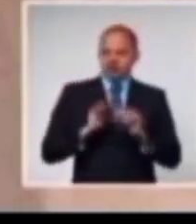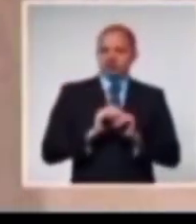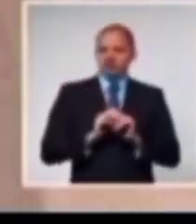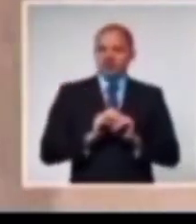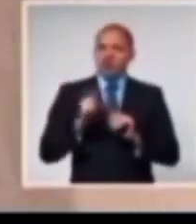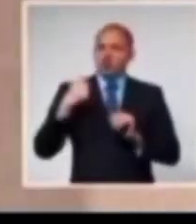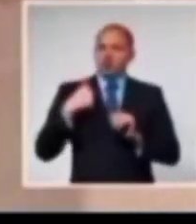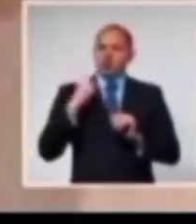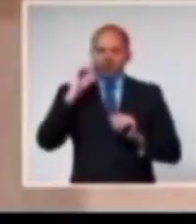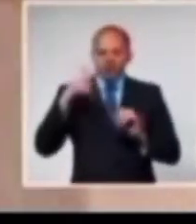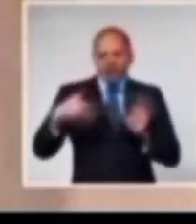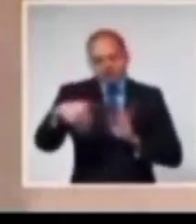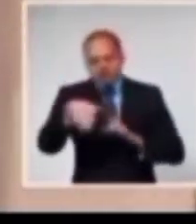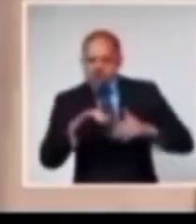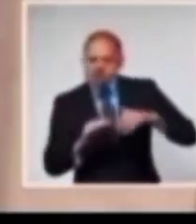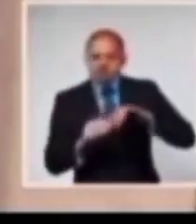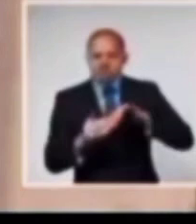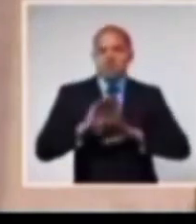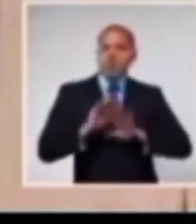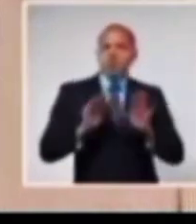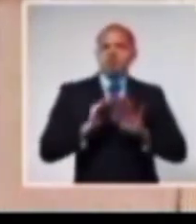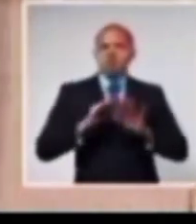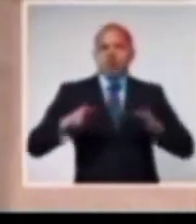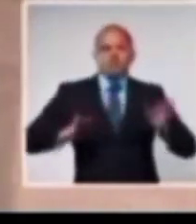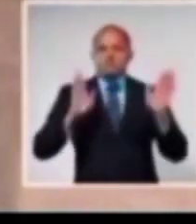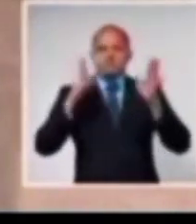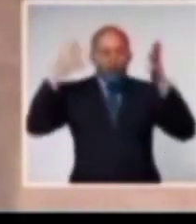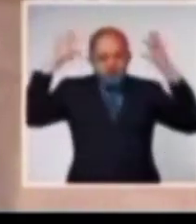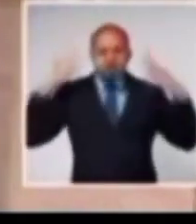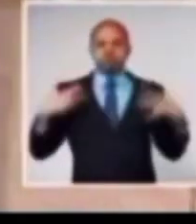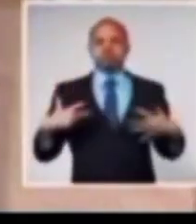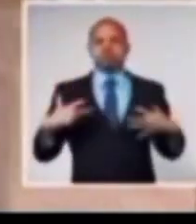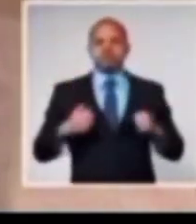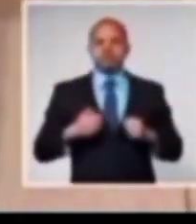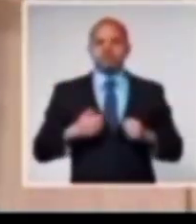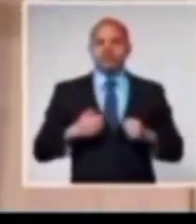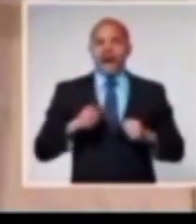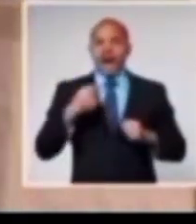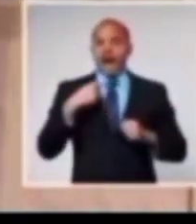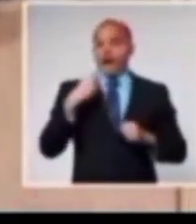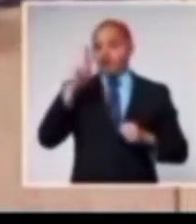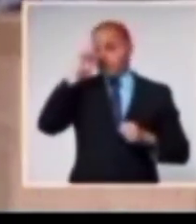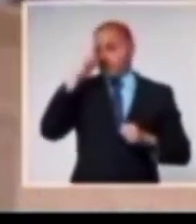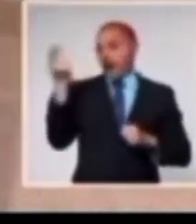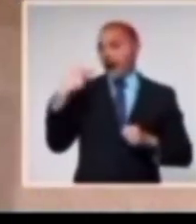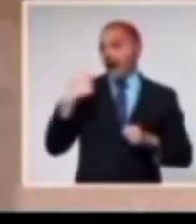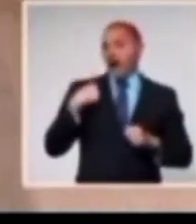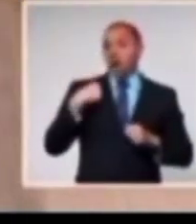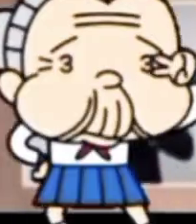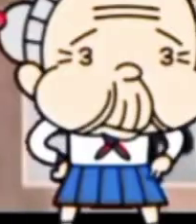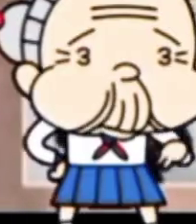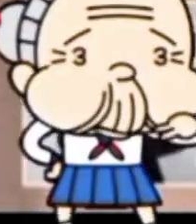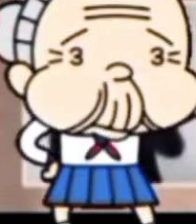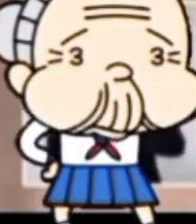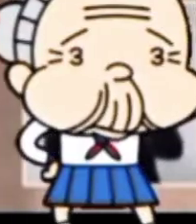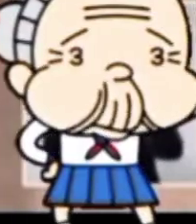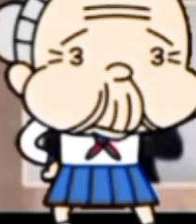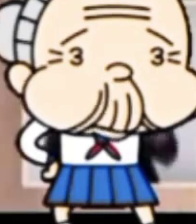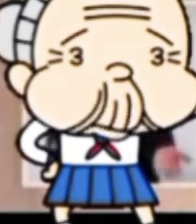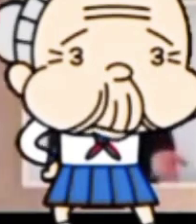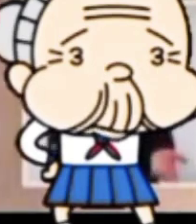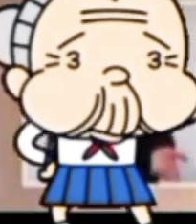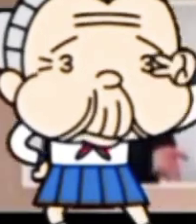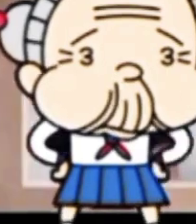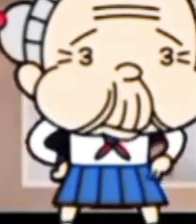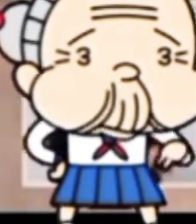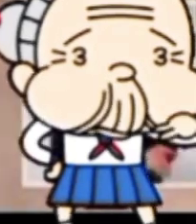salir a la calle por mi edad, por esto, por el otro, y yo dije, bueno, pero yo tengo que salir y hacer mi mandado. Y yo dije, si me pongo un cajón en arriba, van a